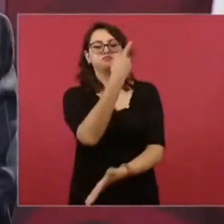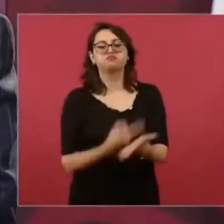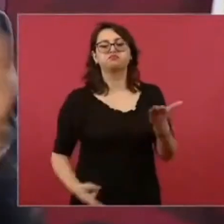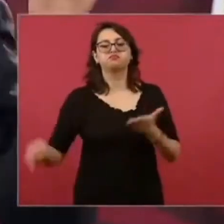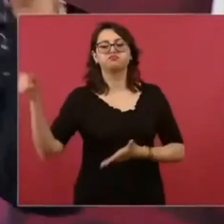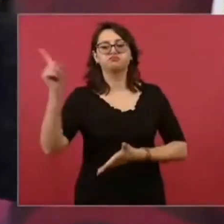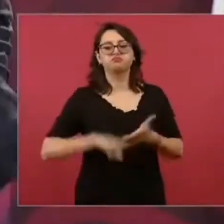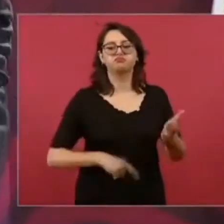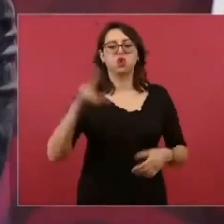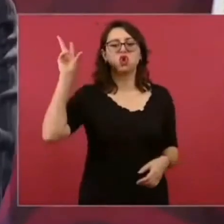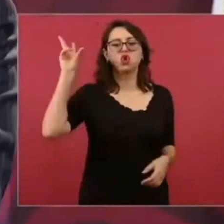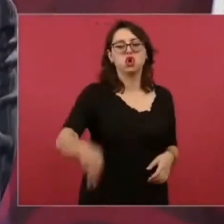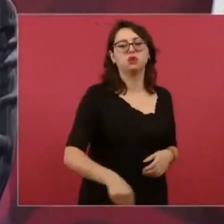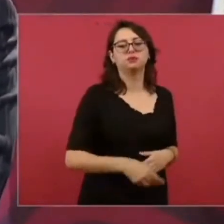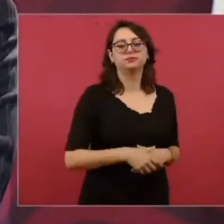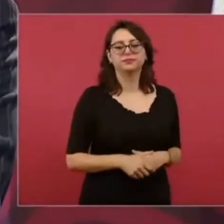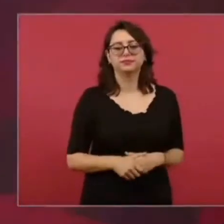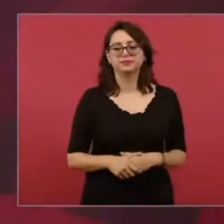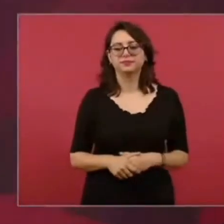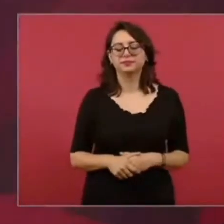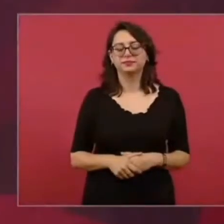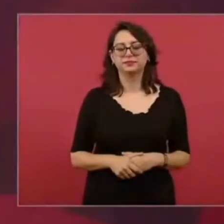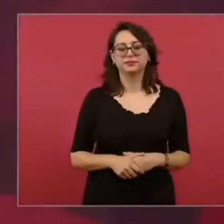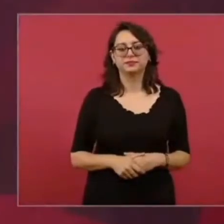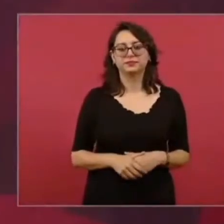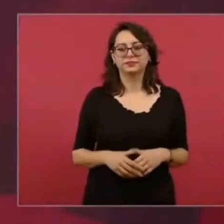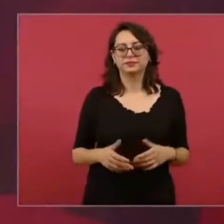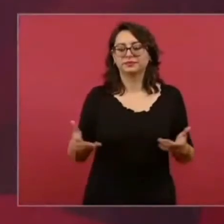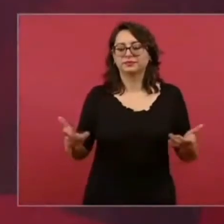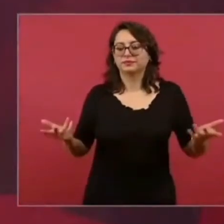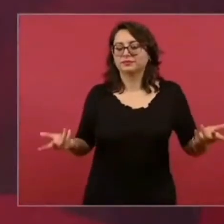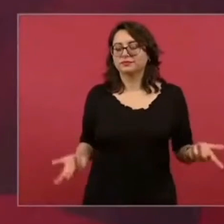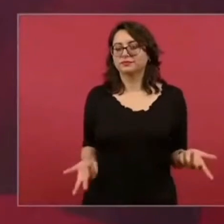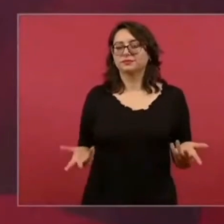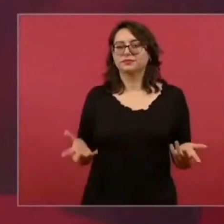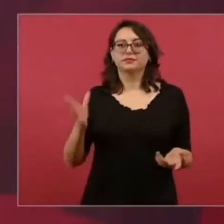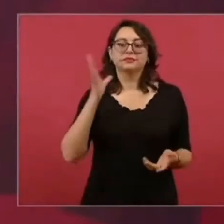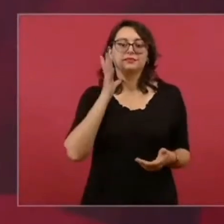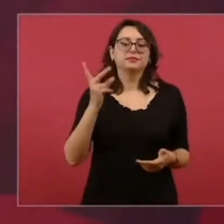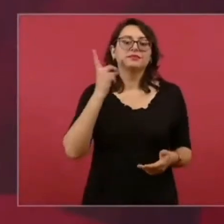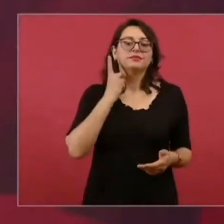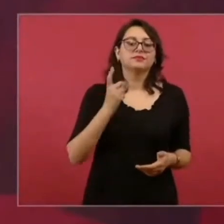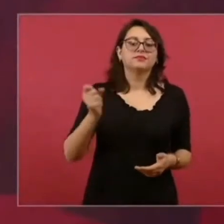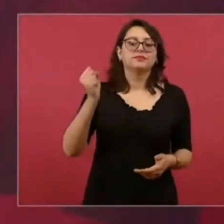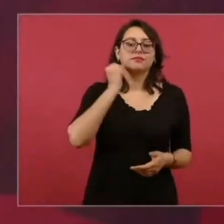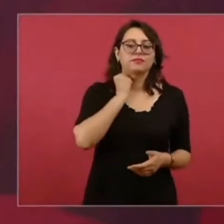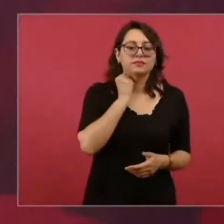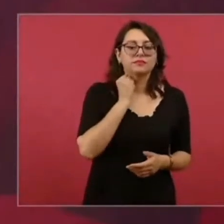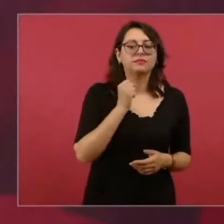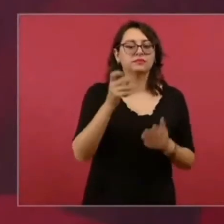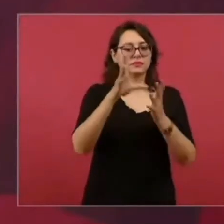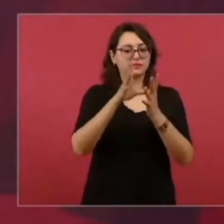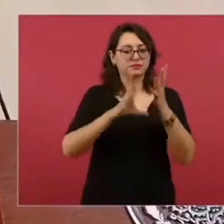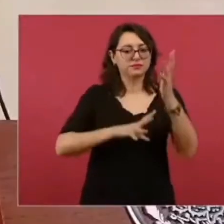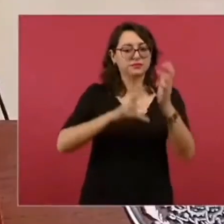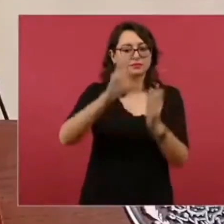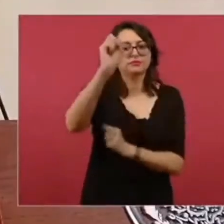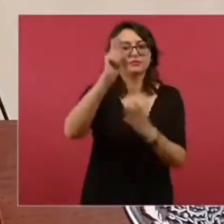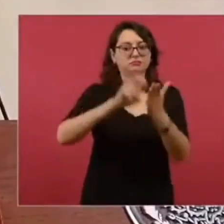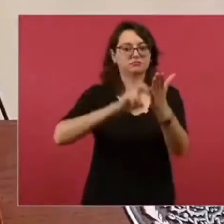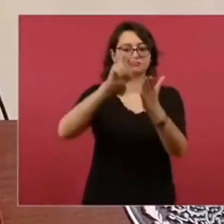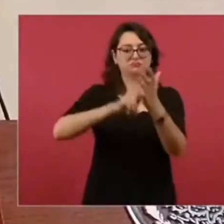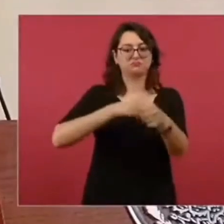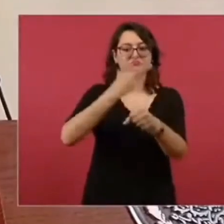En el Congreso, todas las reformas constitucionales, se forma un bloque